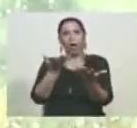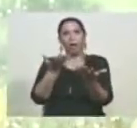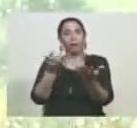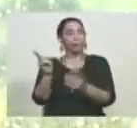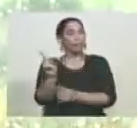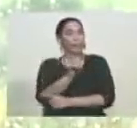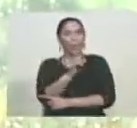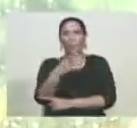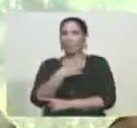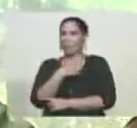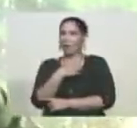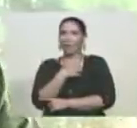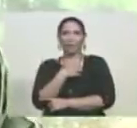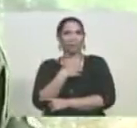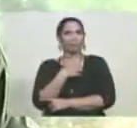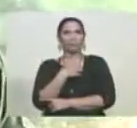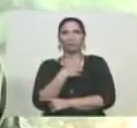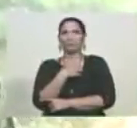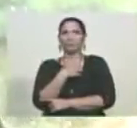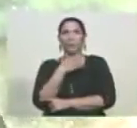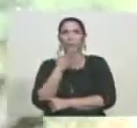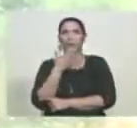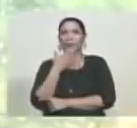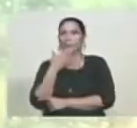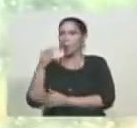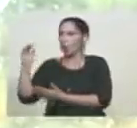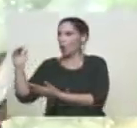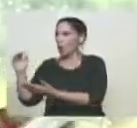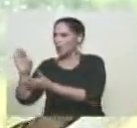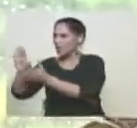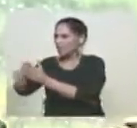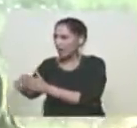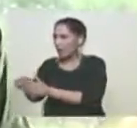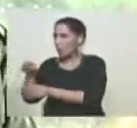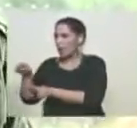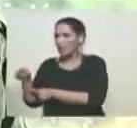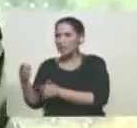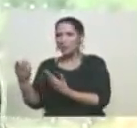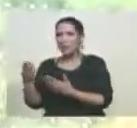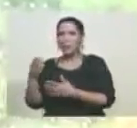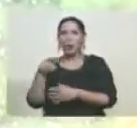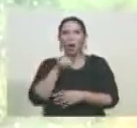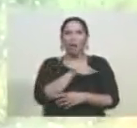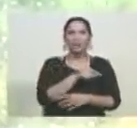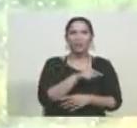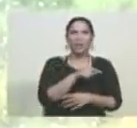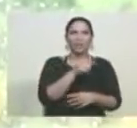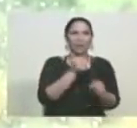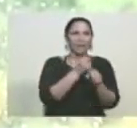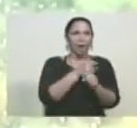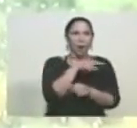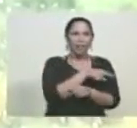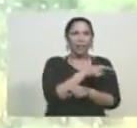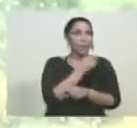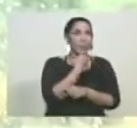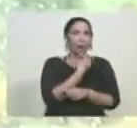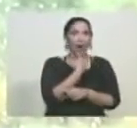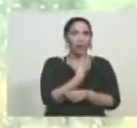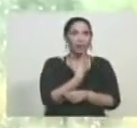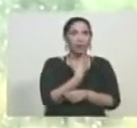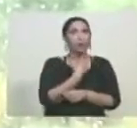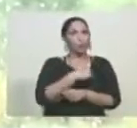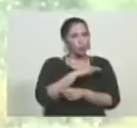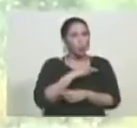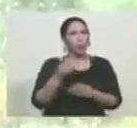suceder. No podemos quitar uno de aquí para ponerlo allá si la trayectoria de aquí no fue buena. Nosotros estamos